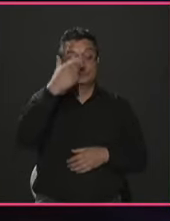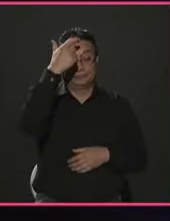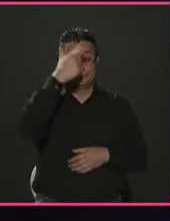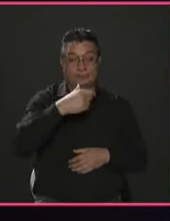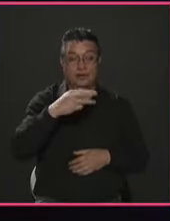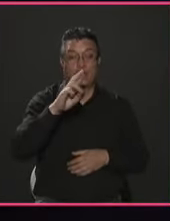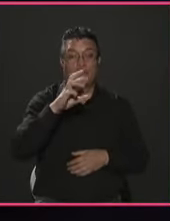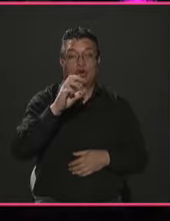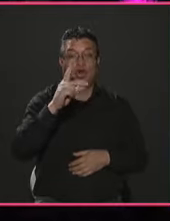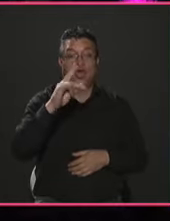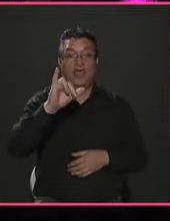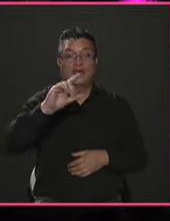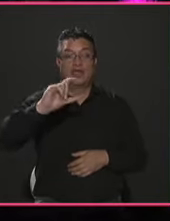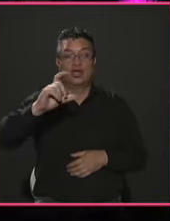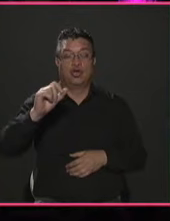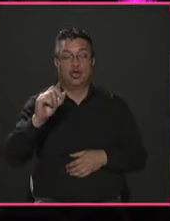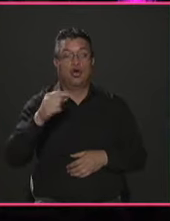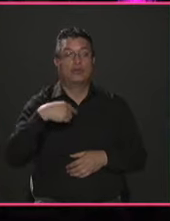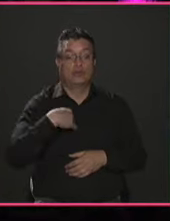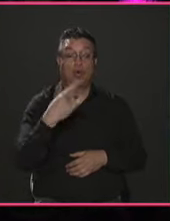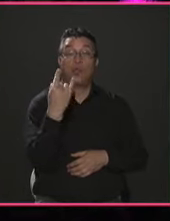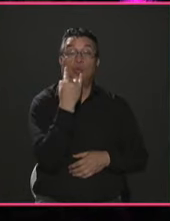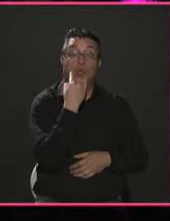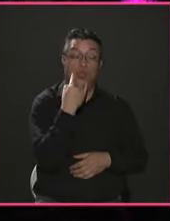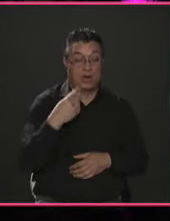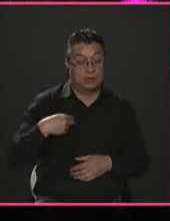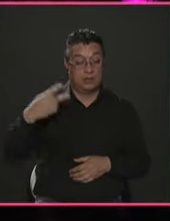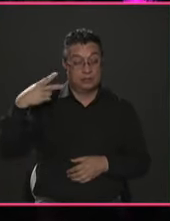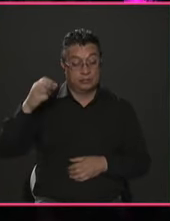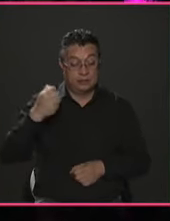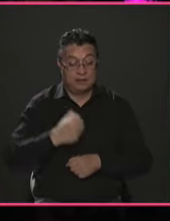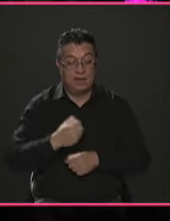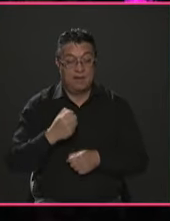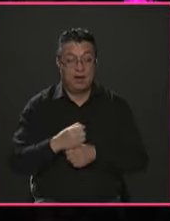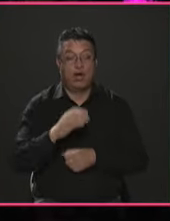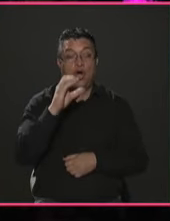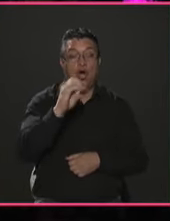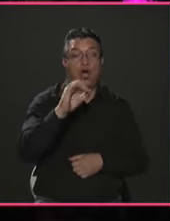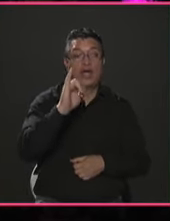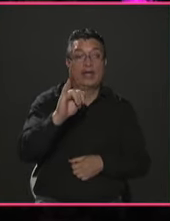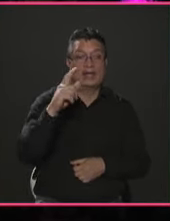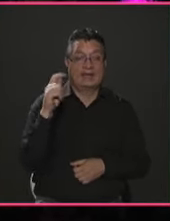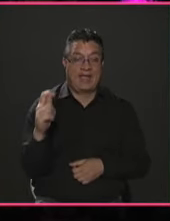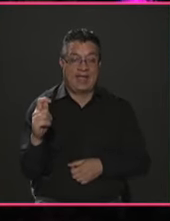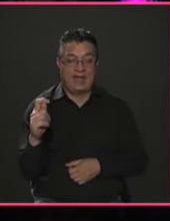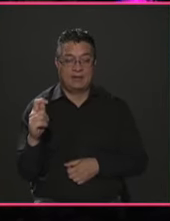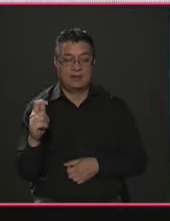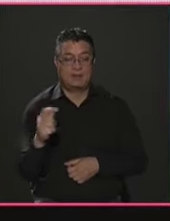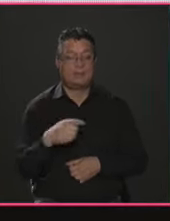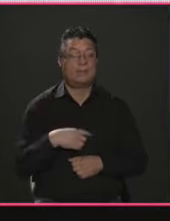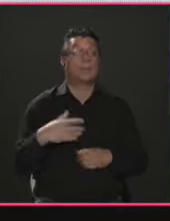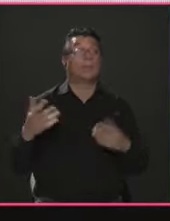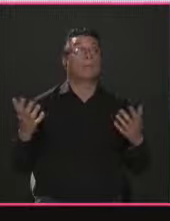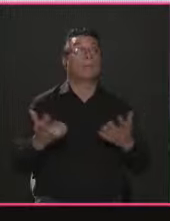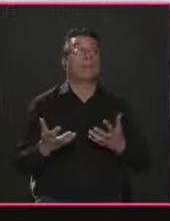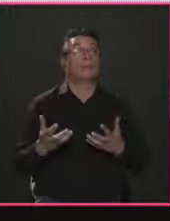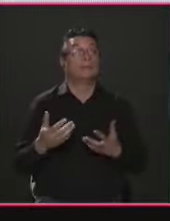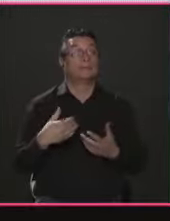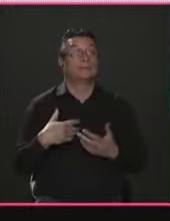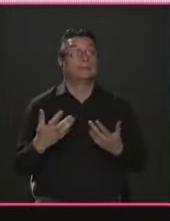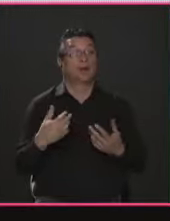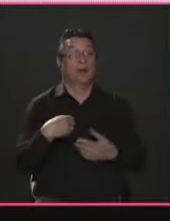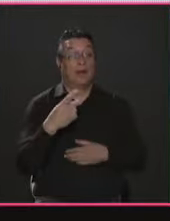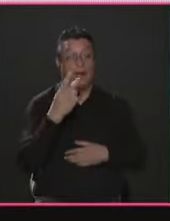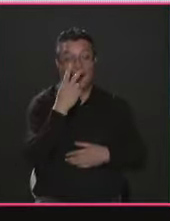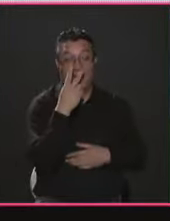filgueira e soy uruguayo trabajo para la organización Internacional del trabajo en eh vamos